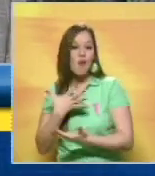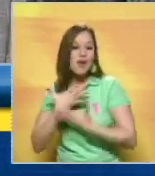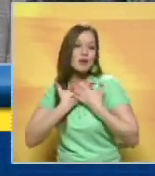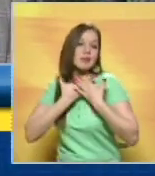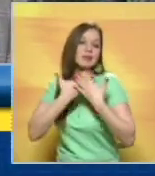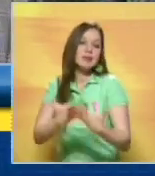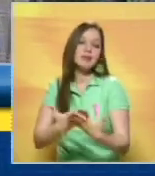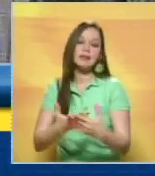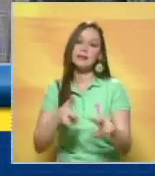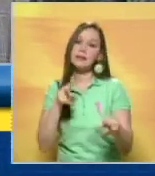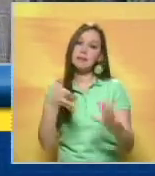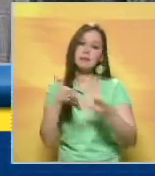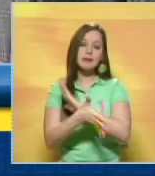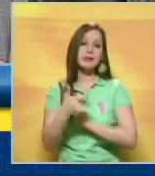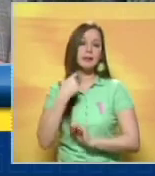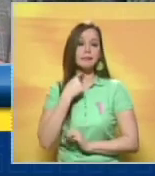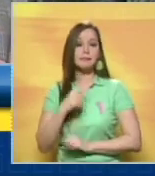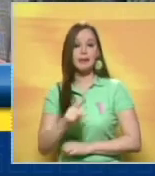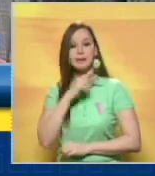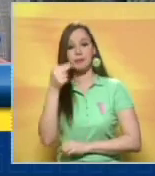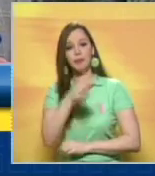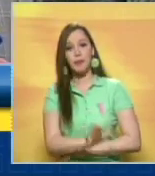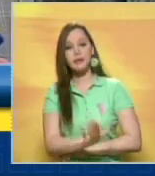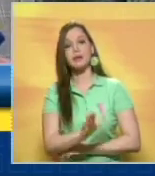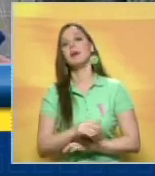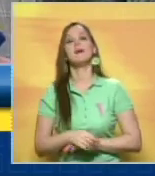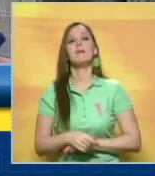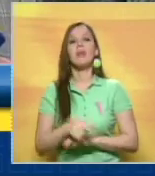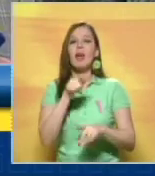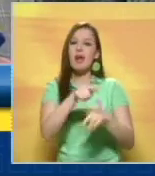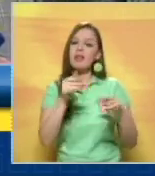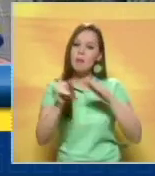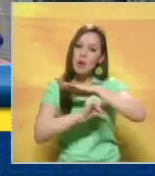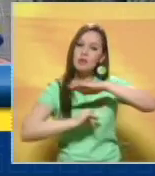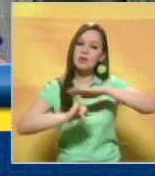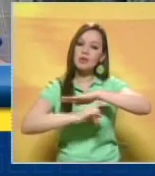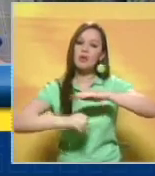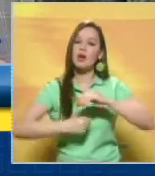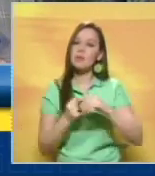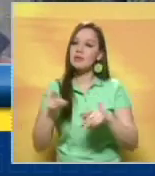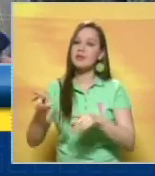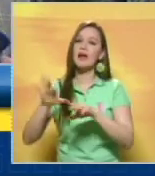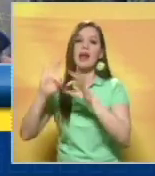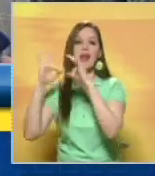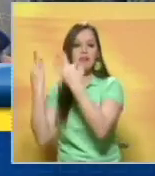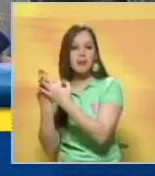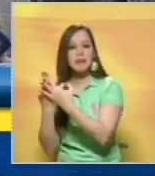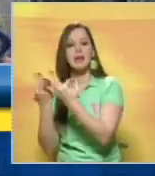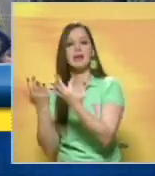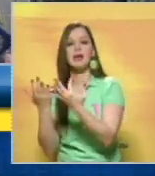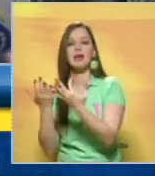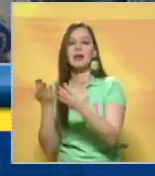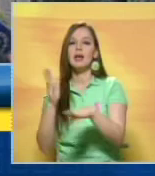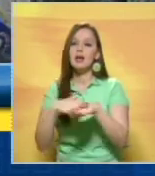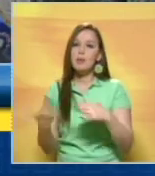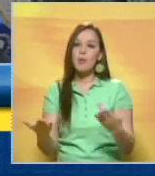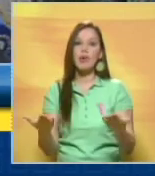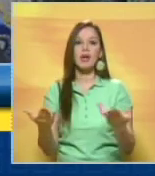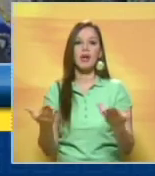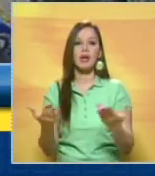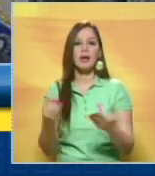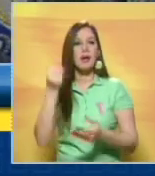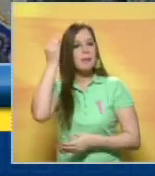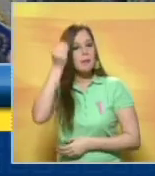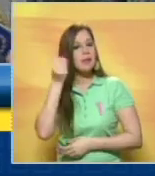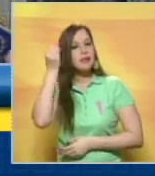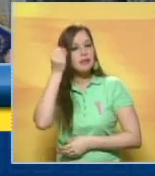gran pérdida, y más que para una institución esa pérdida, para su familia. Por las características, presumimos